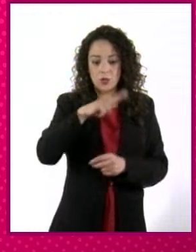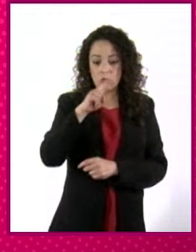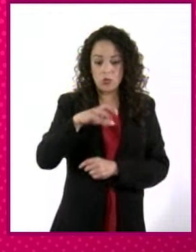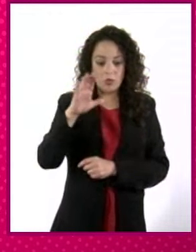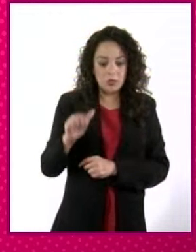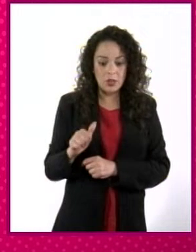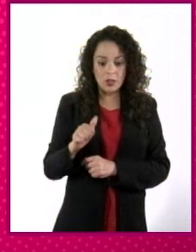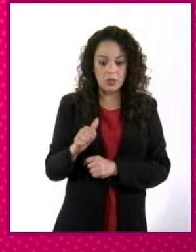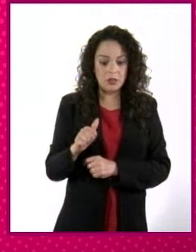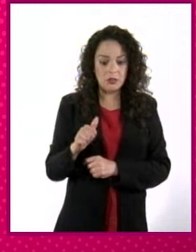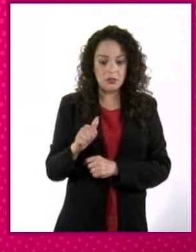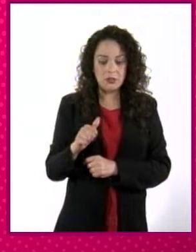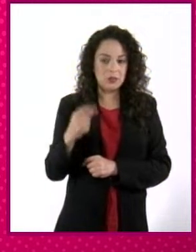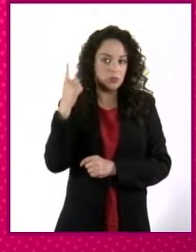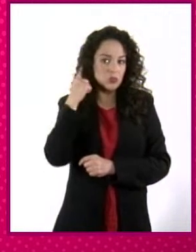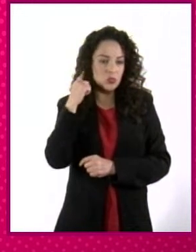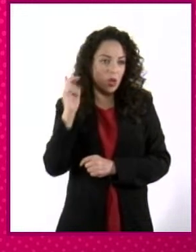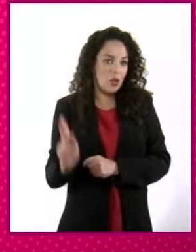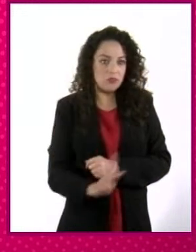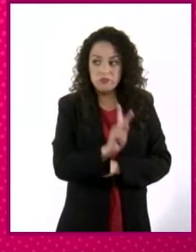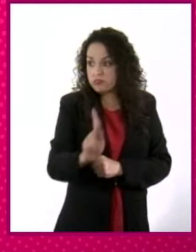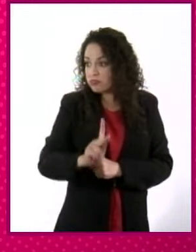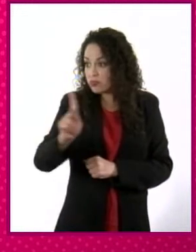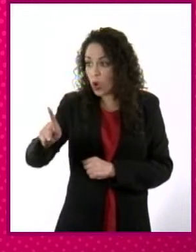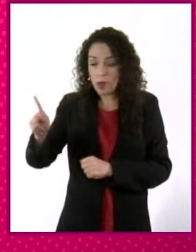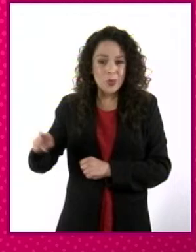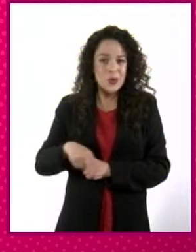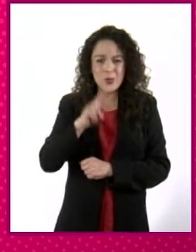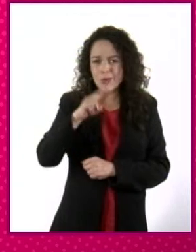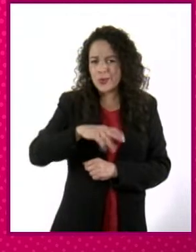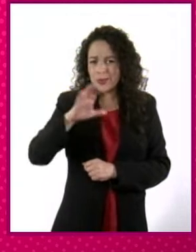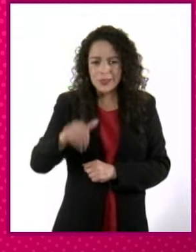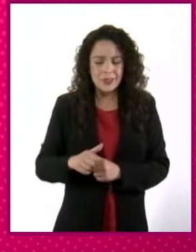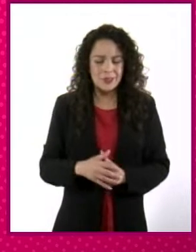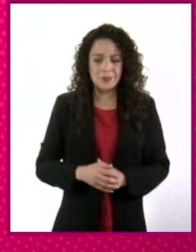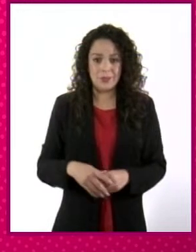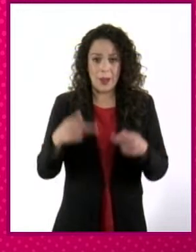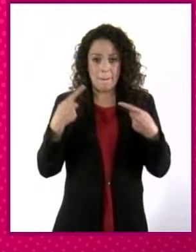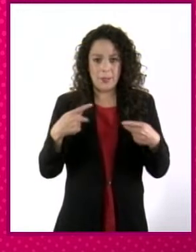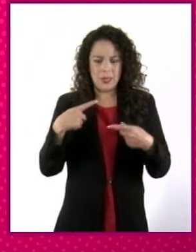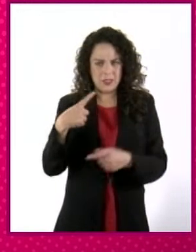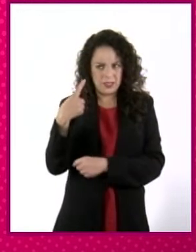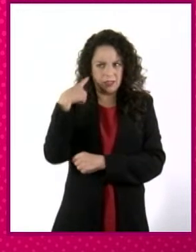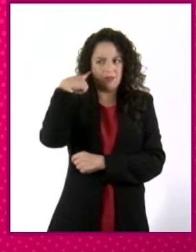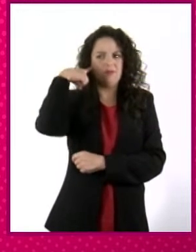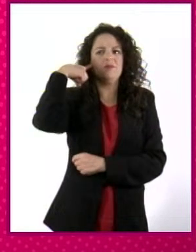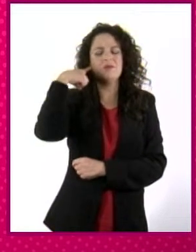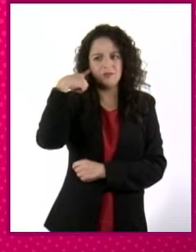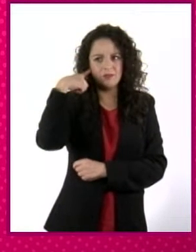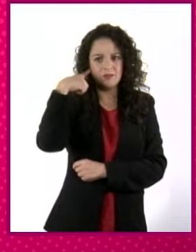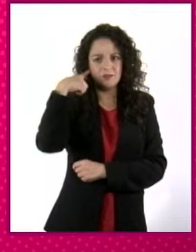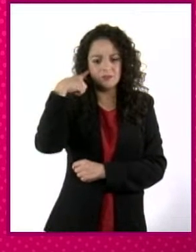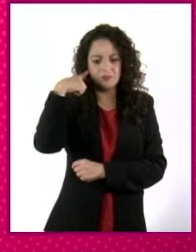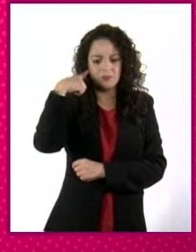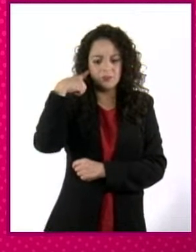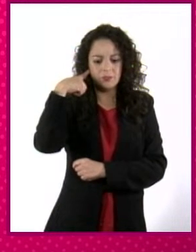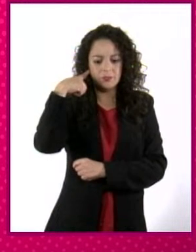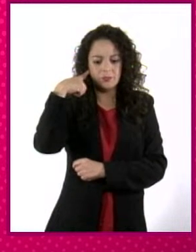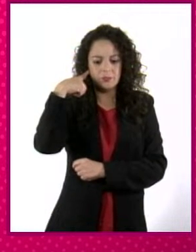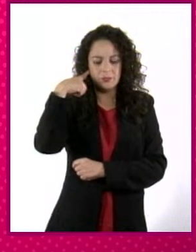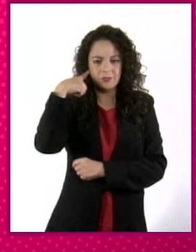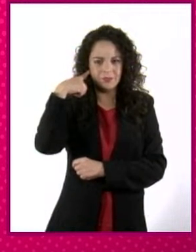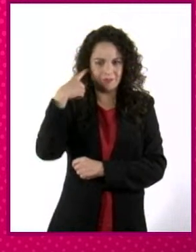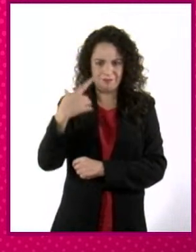escuchado en los pueblos. Y obviamente la gente, al escuchar nuestra música, no